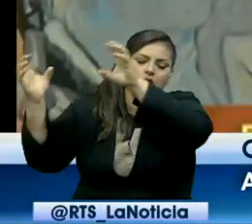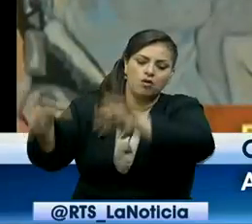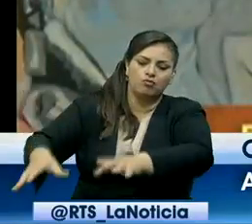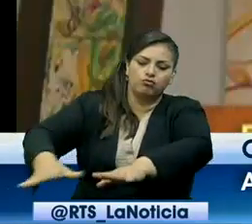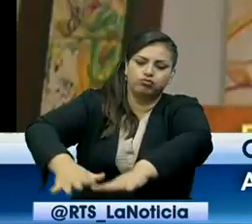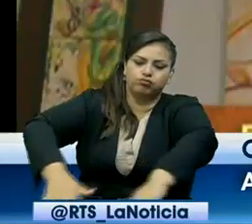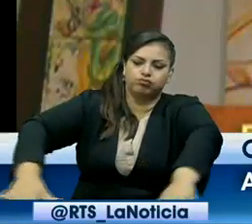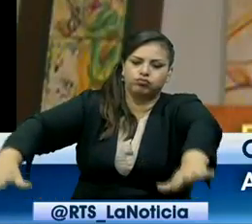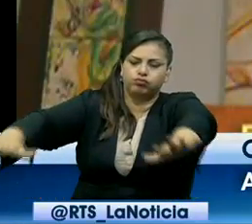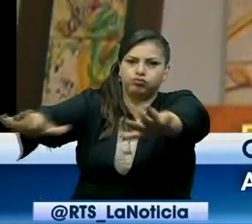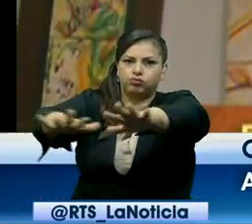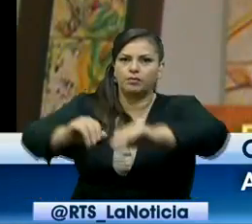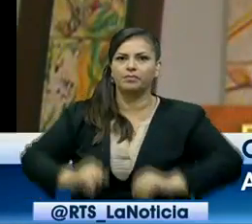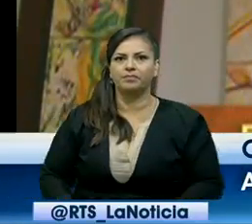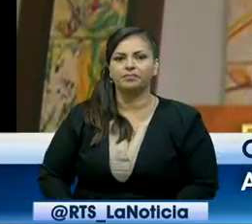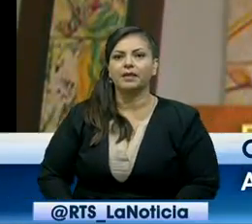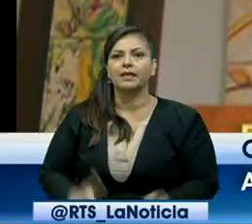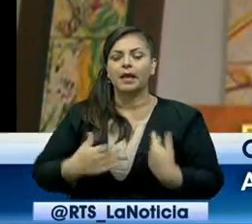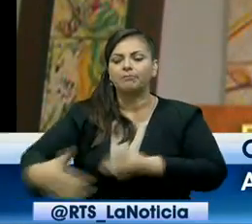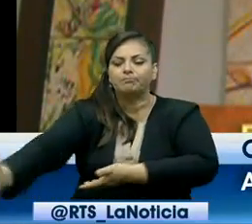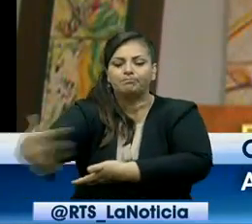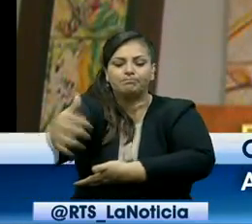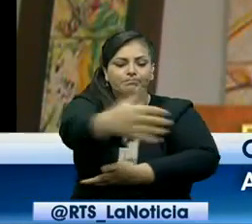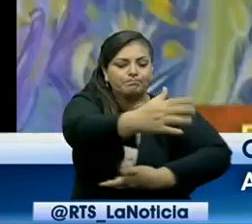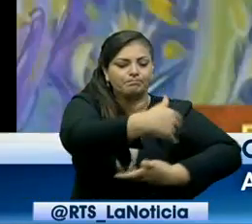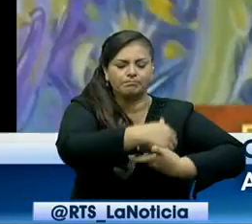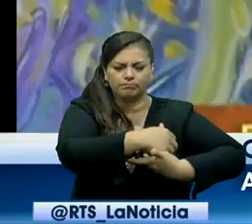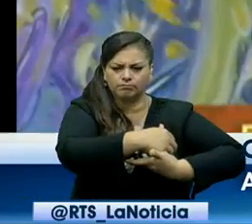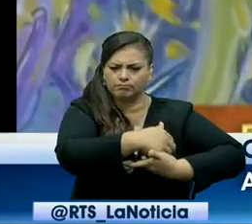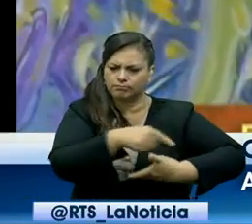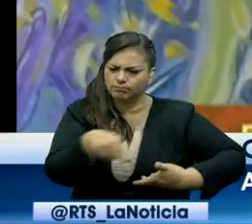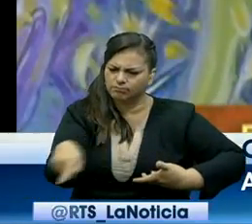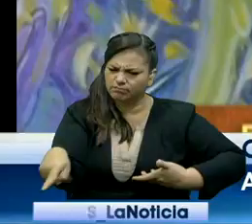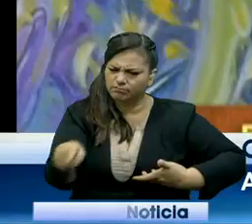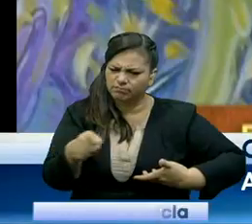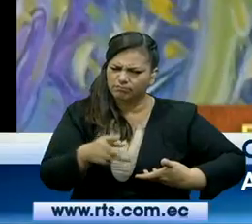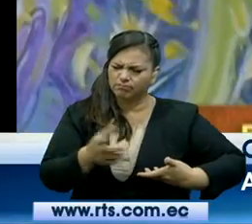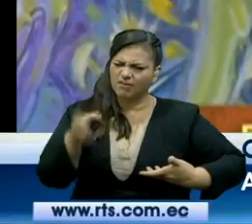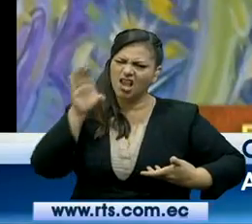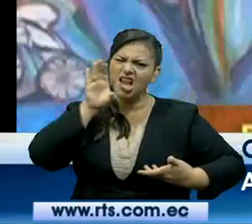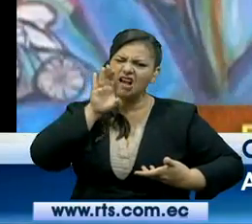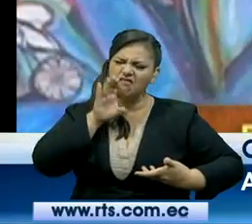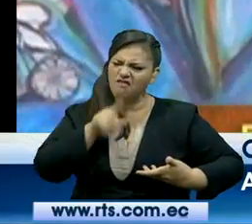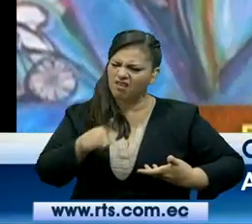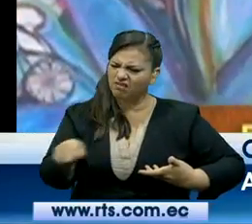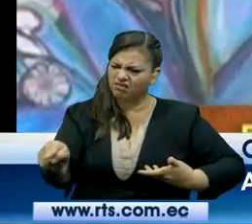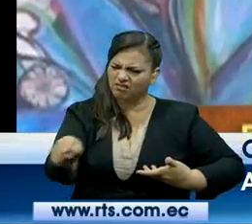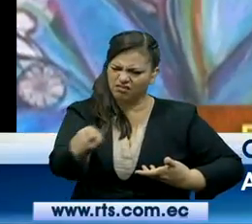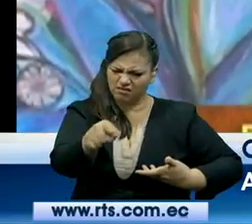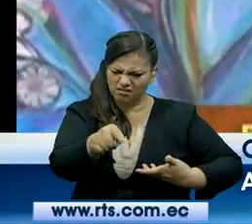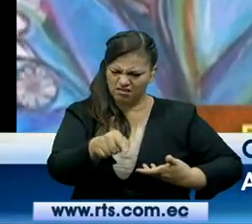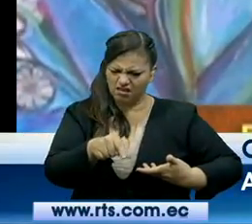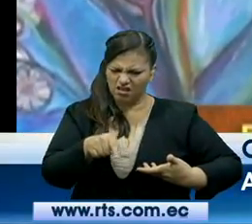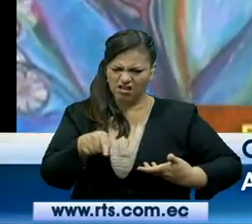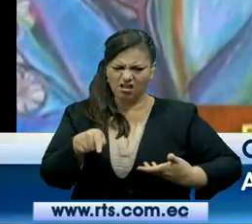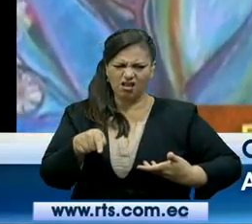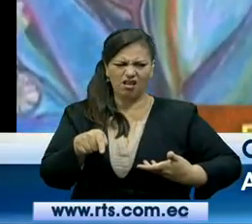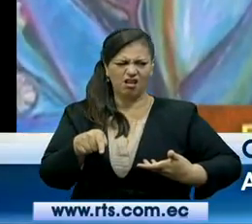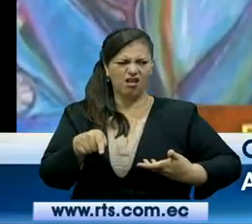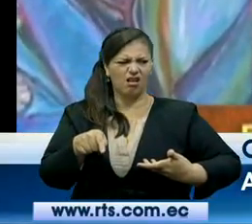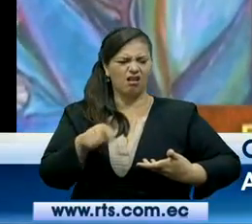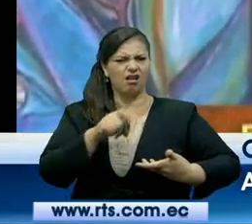acá en mi interpretación entre lo abstracto y de esta geografía propia que